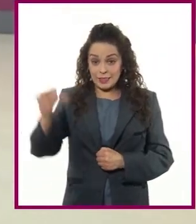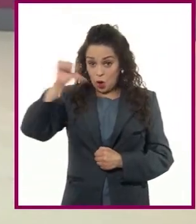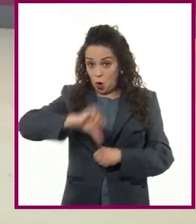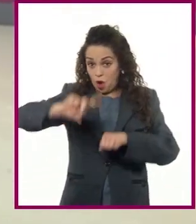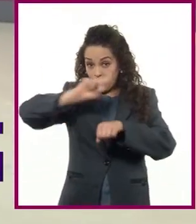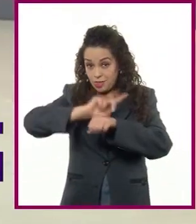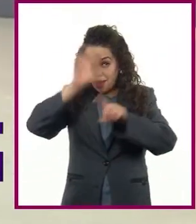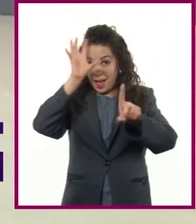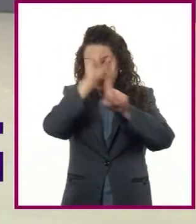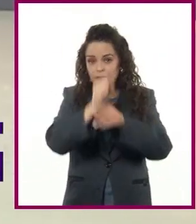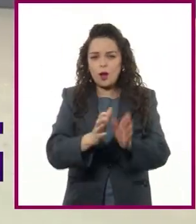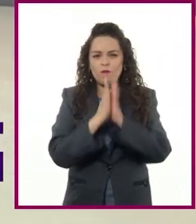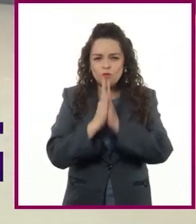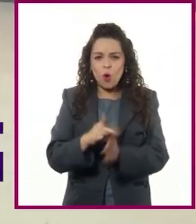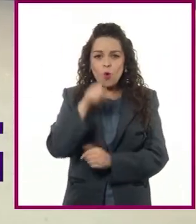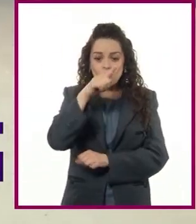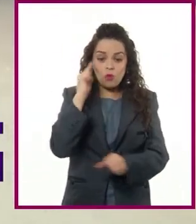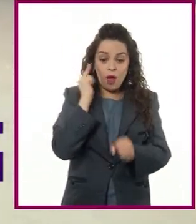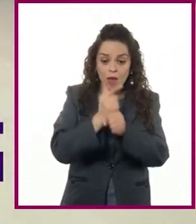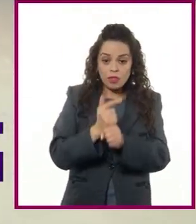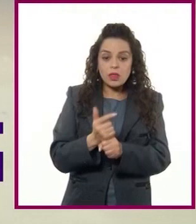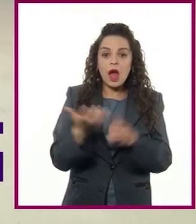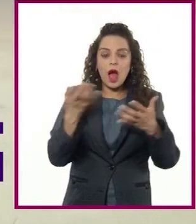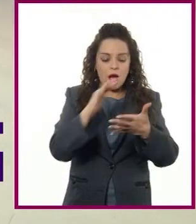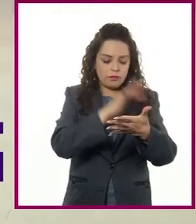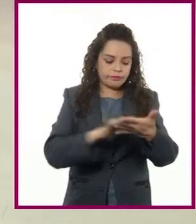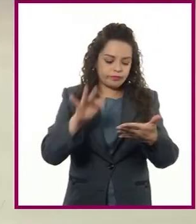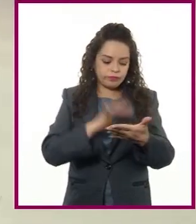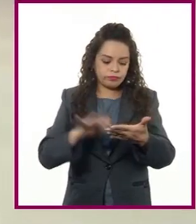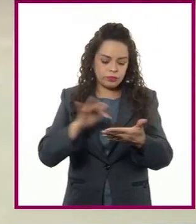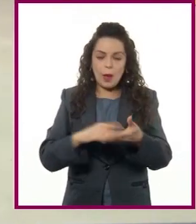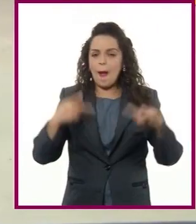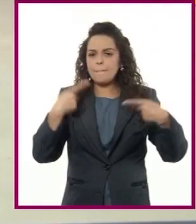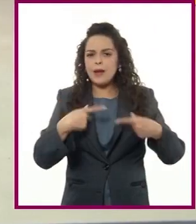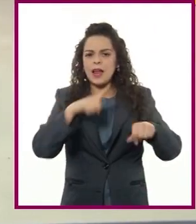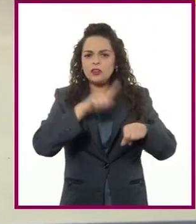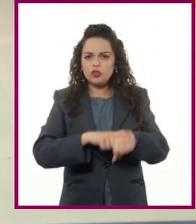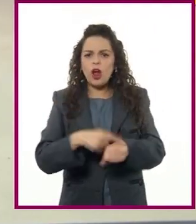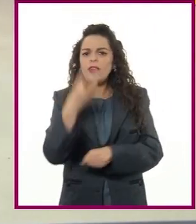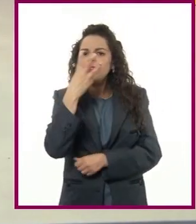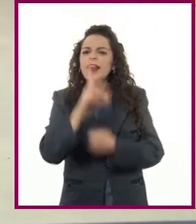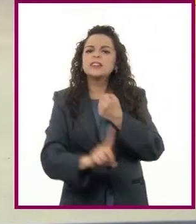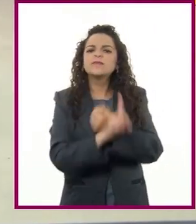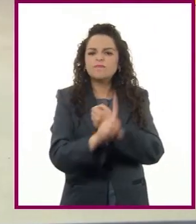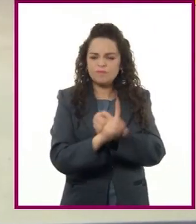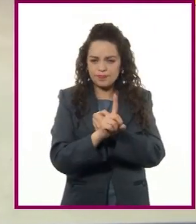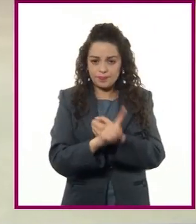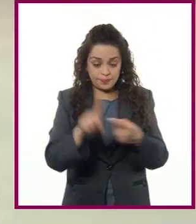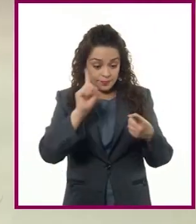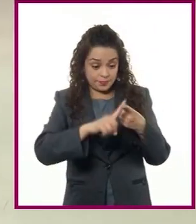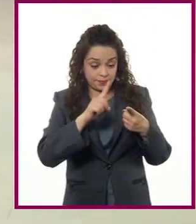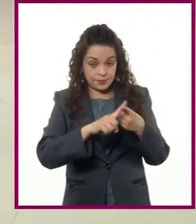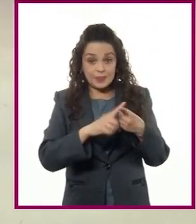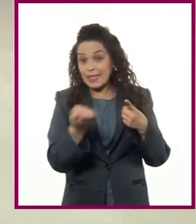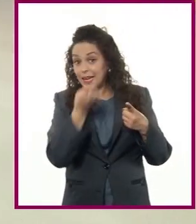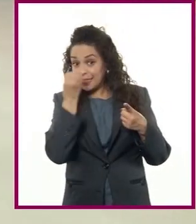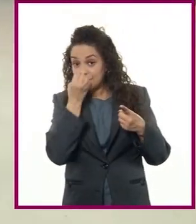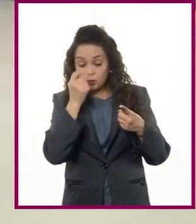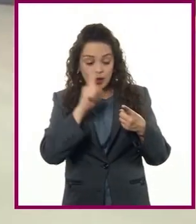que identifiquen y redacten 3 conflictos personales. 1 que haya surgido en la